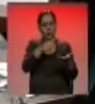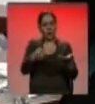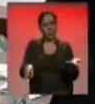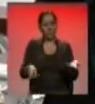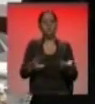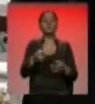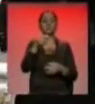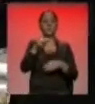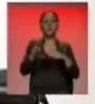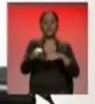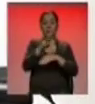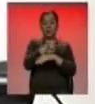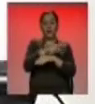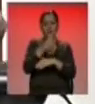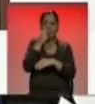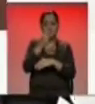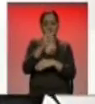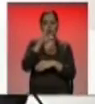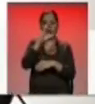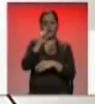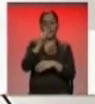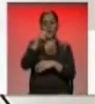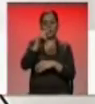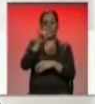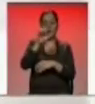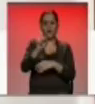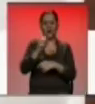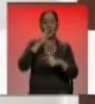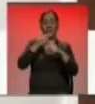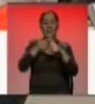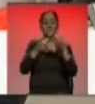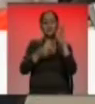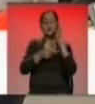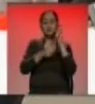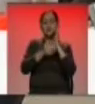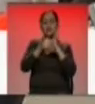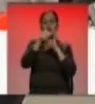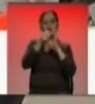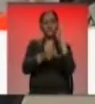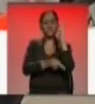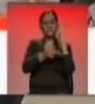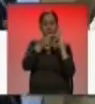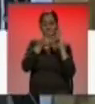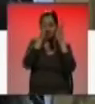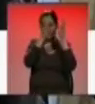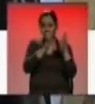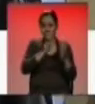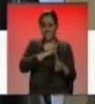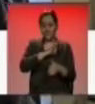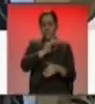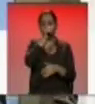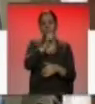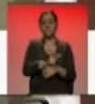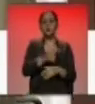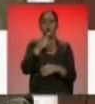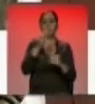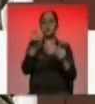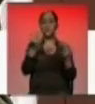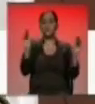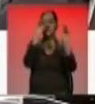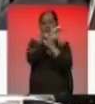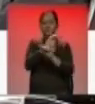la Fiscalía señala que la empresa Capaya del exministro de Hidrocarburos, Carlos Pareja Iannuzelli, recibió varias